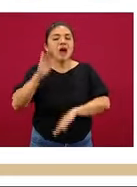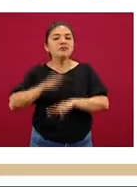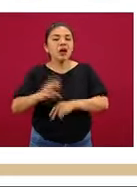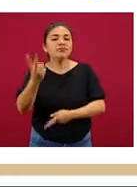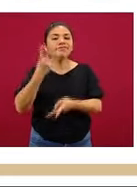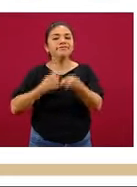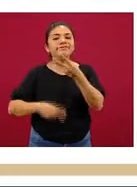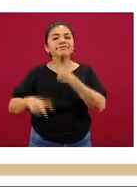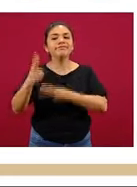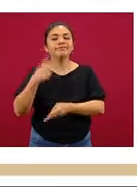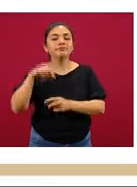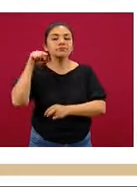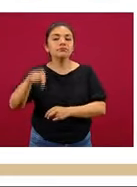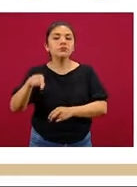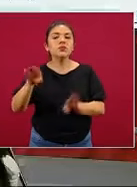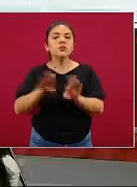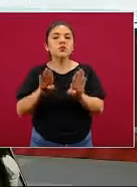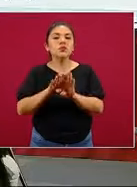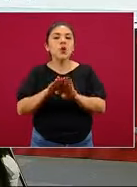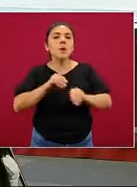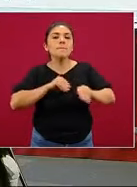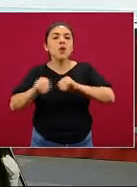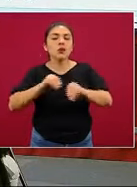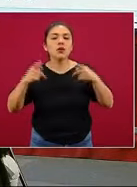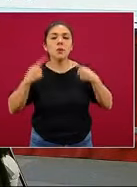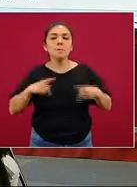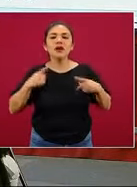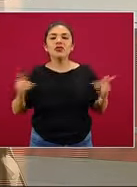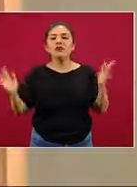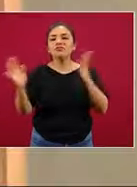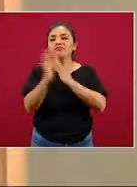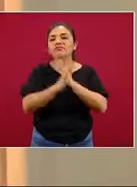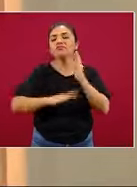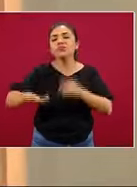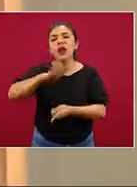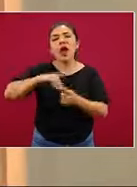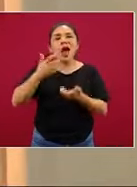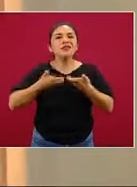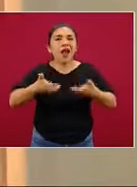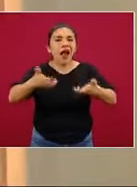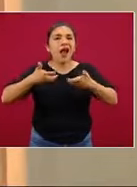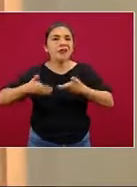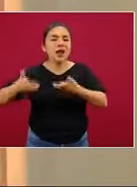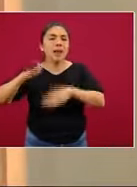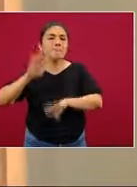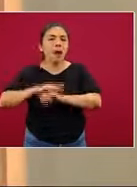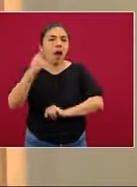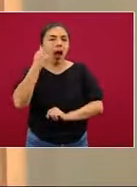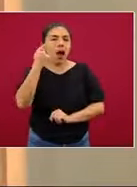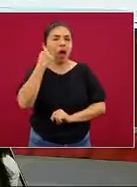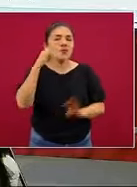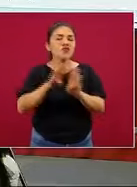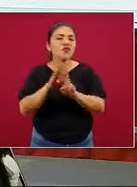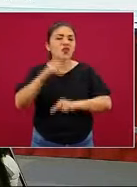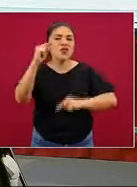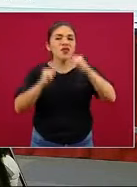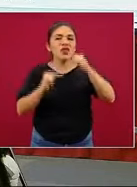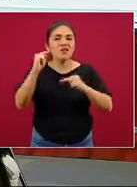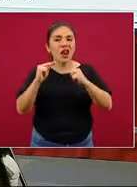incremento de el movimiento ciudadano en el espacio público, y sobre todo ya llegando a